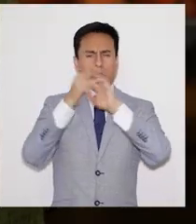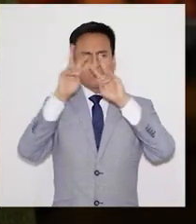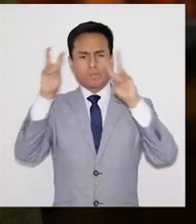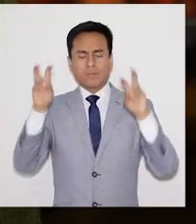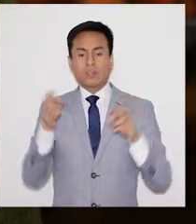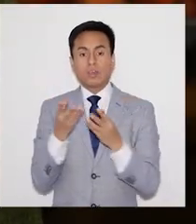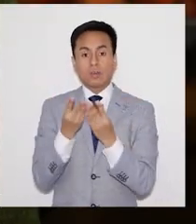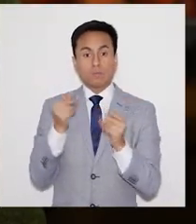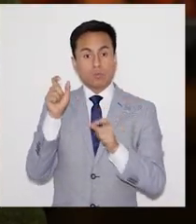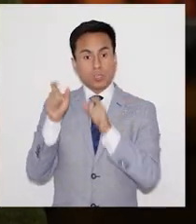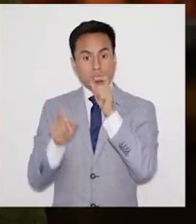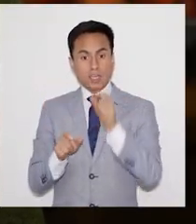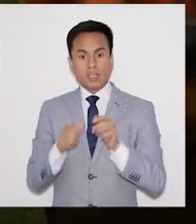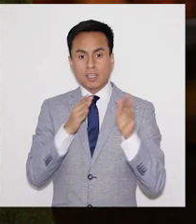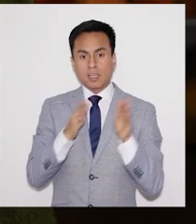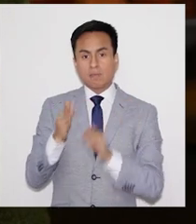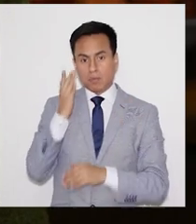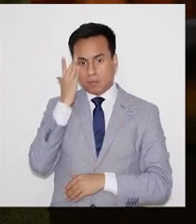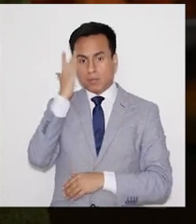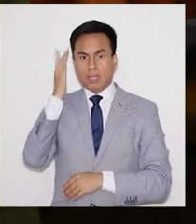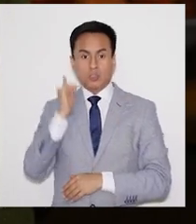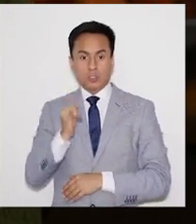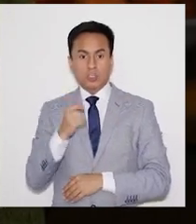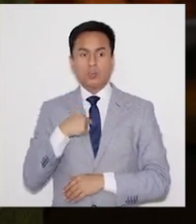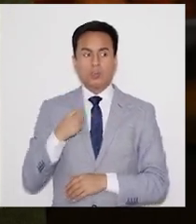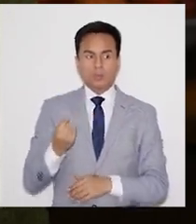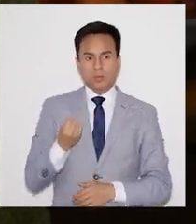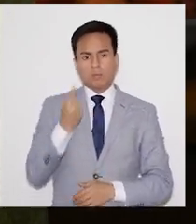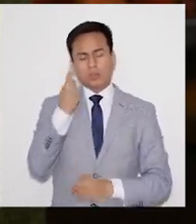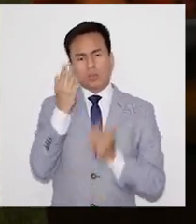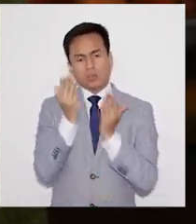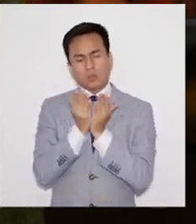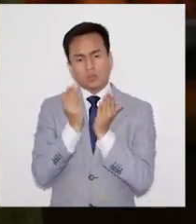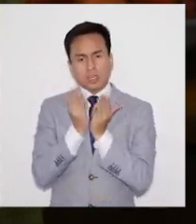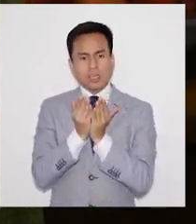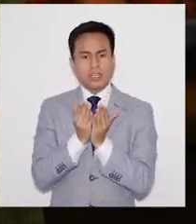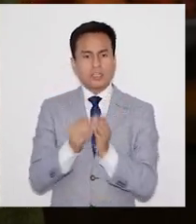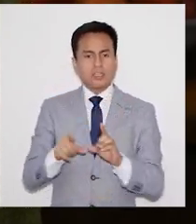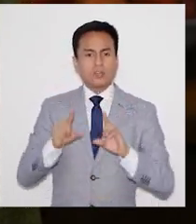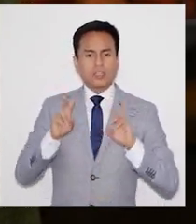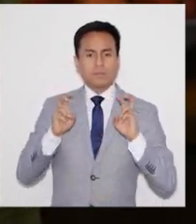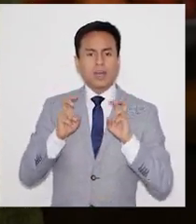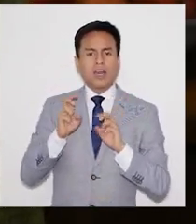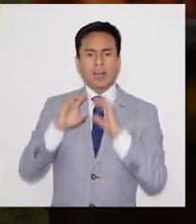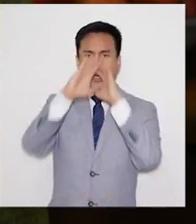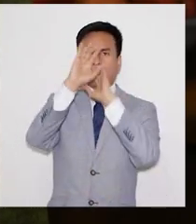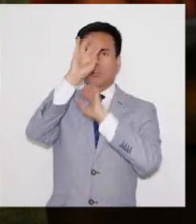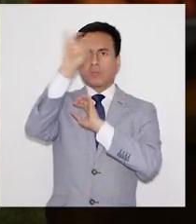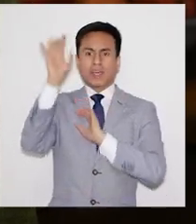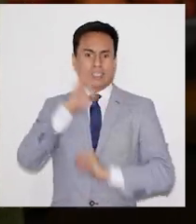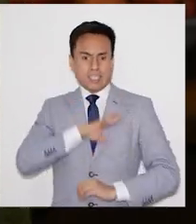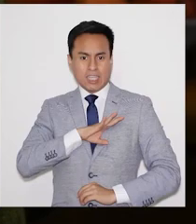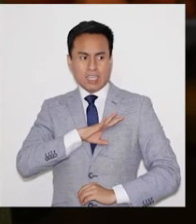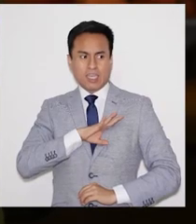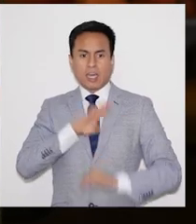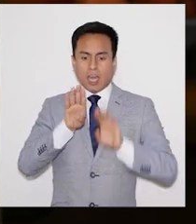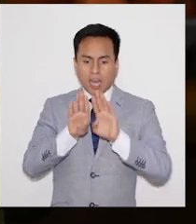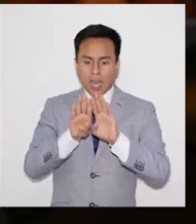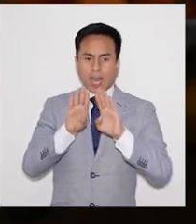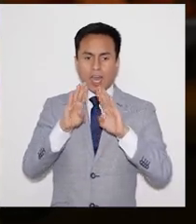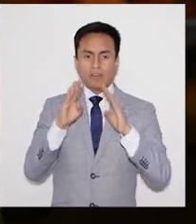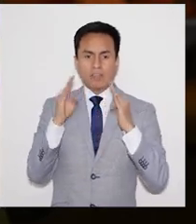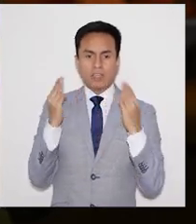Hay mucha gente muy bien preparada. Cuando yo fui el primero en estudiar la licenciatura en astronomía acá en Chile, se estaba